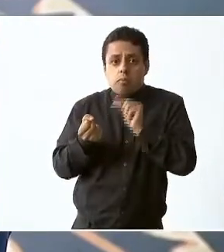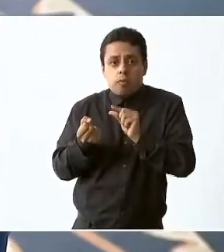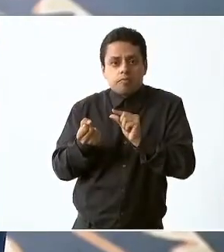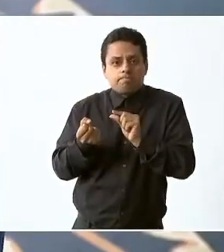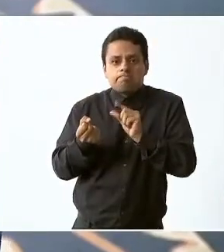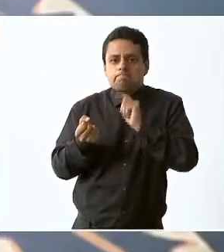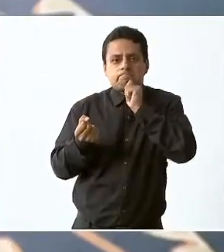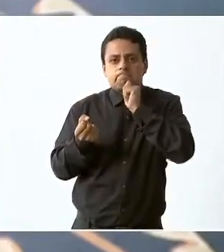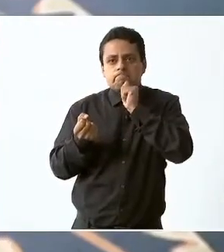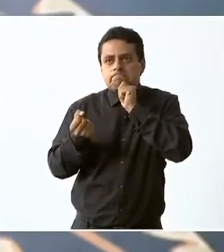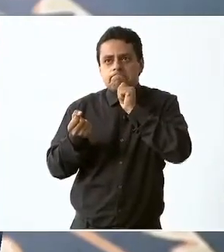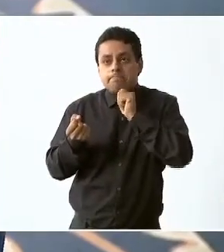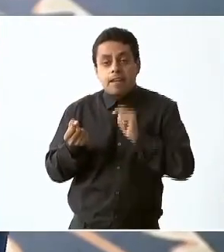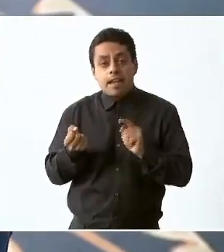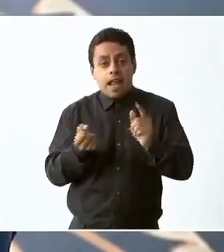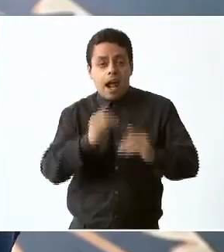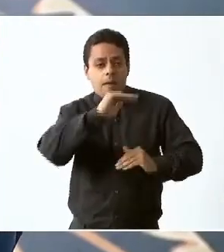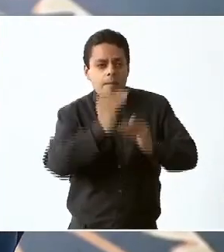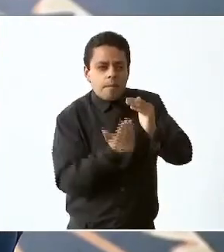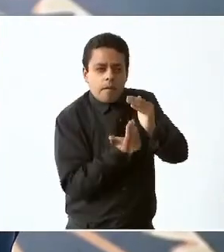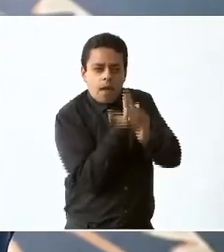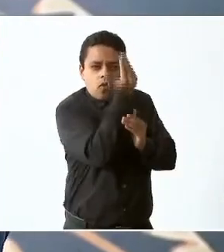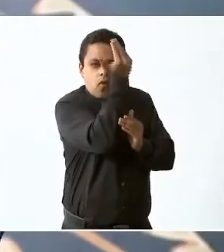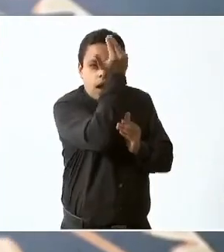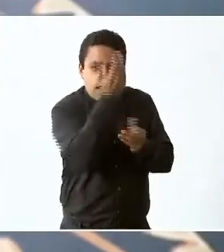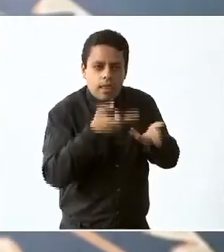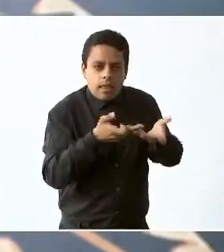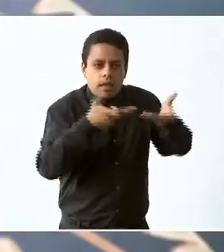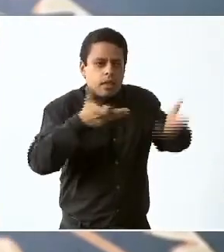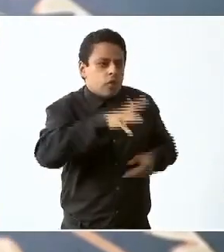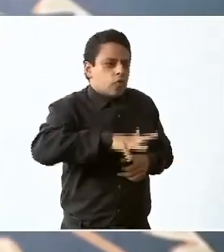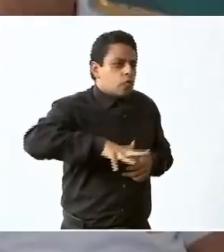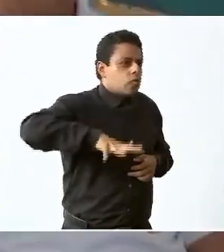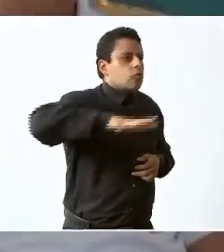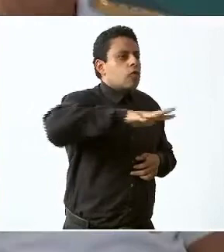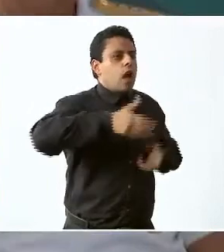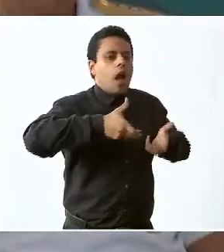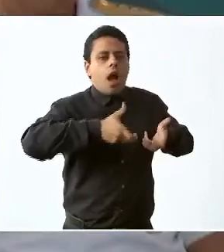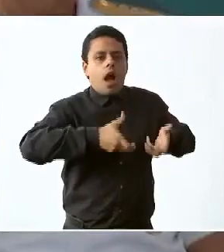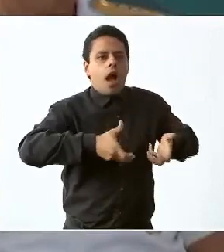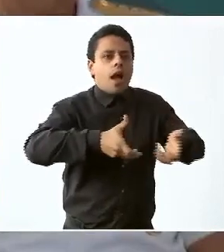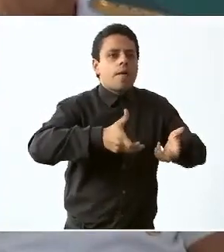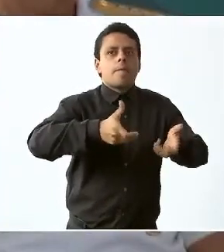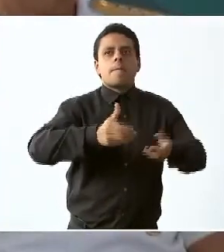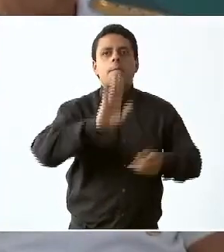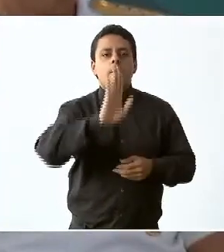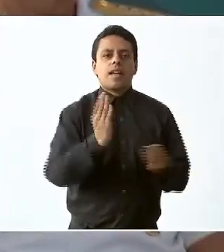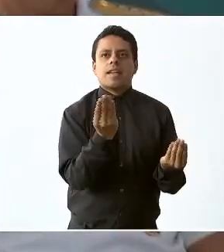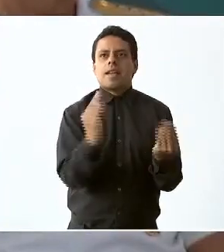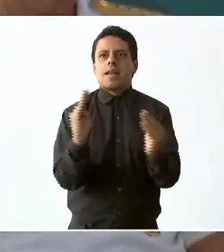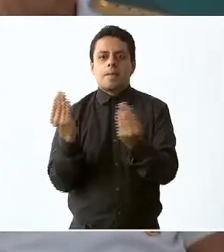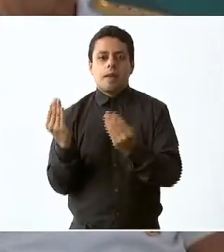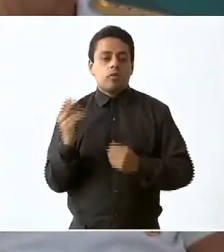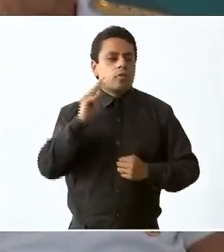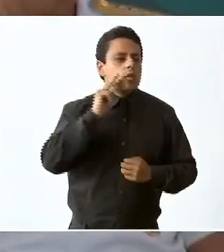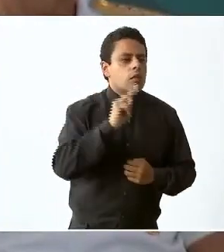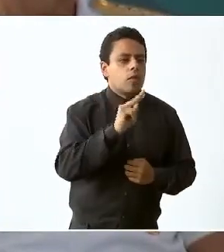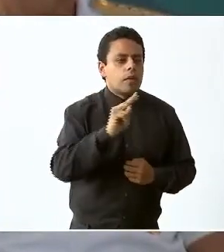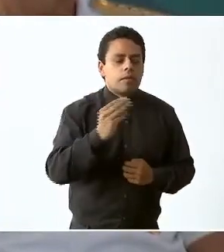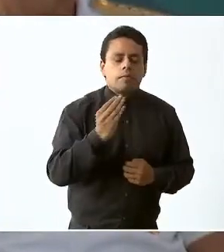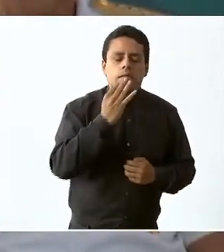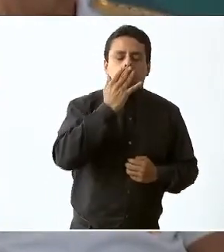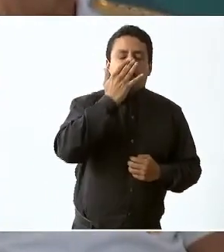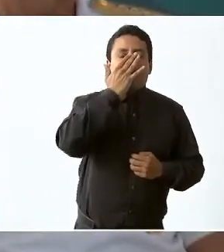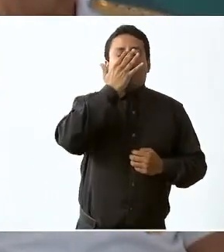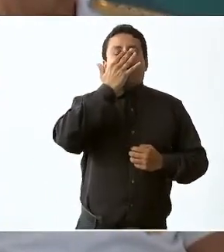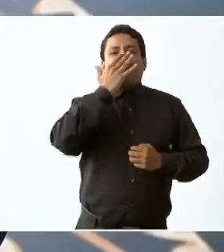alcancía, y por las madrugadas del terruño, en calles como espejos, se vacía el santo olor de